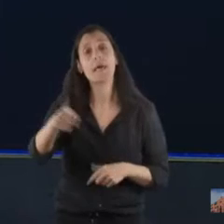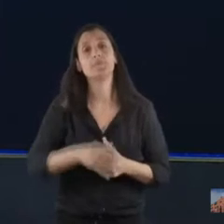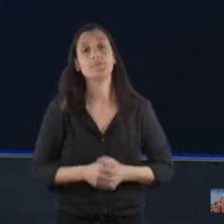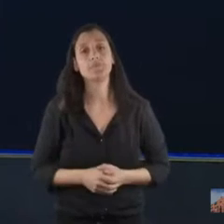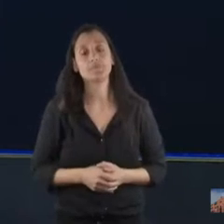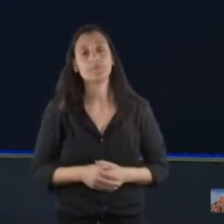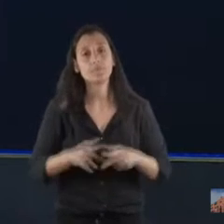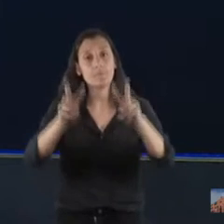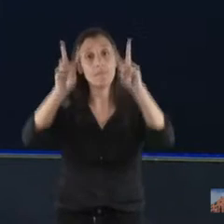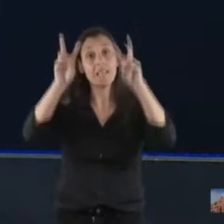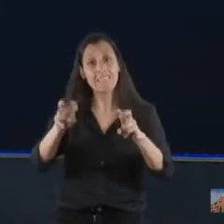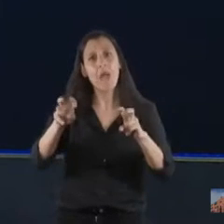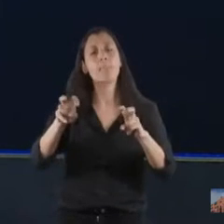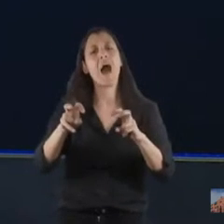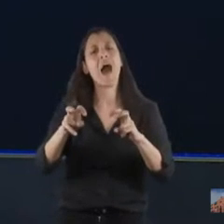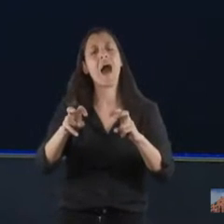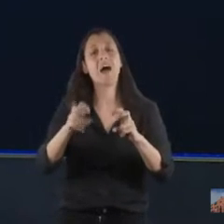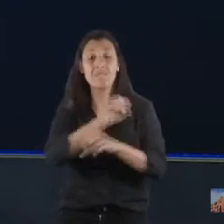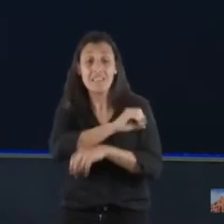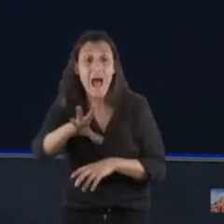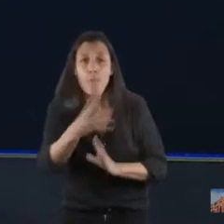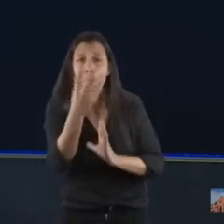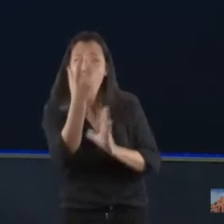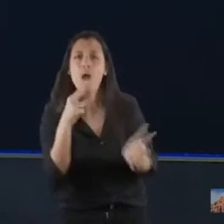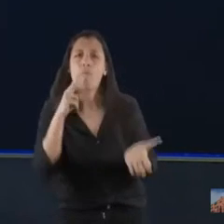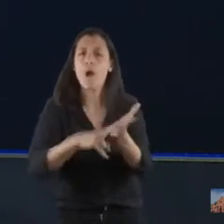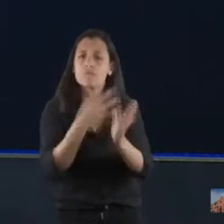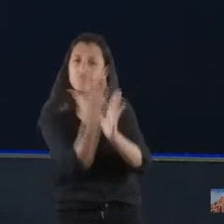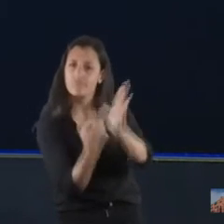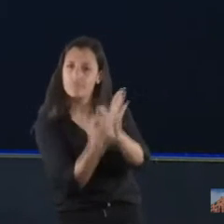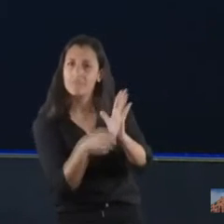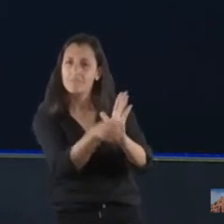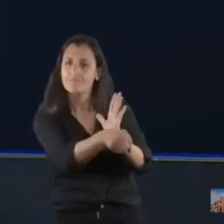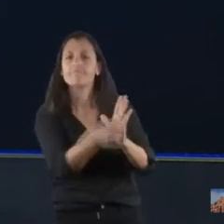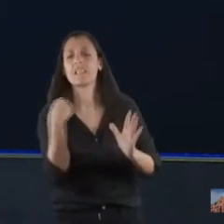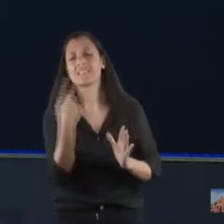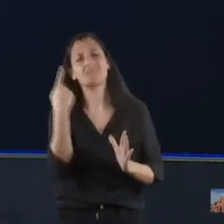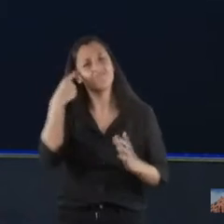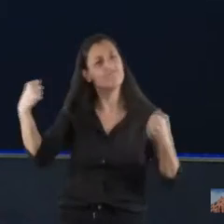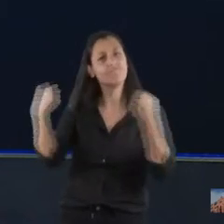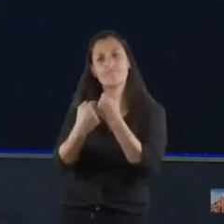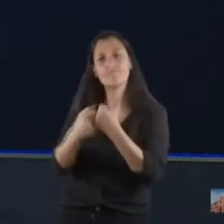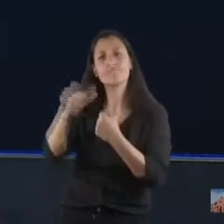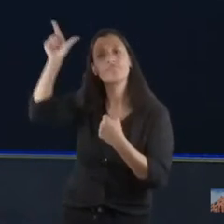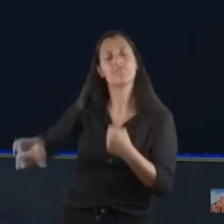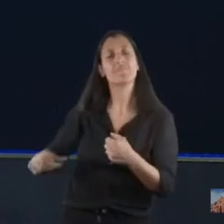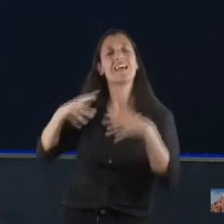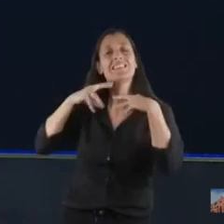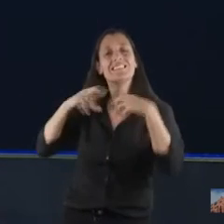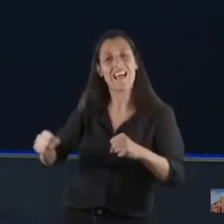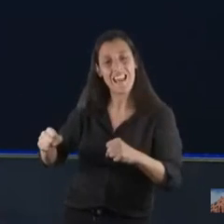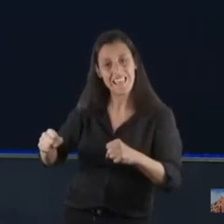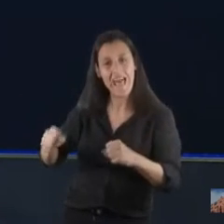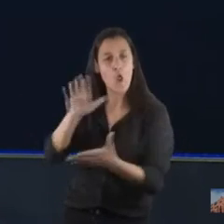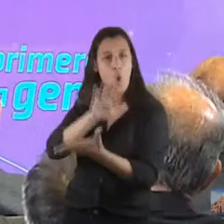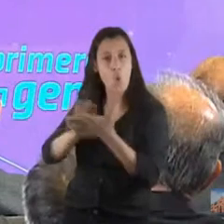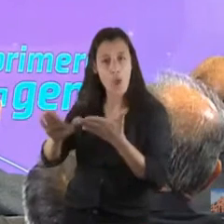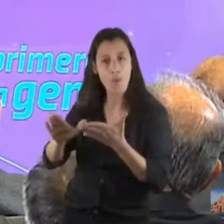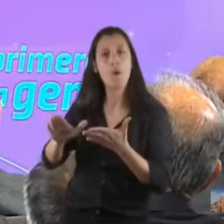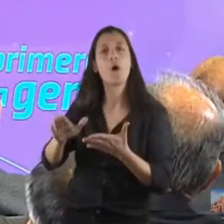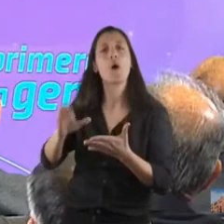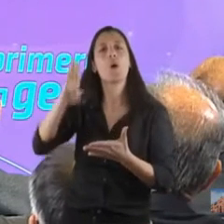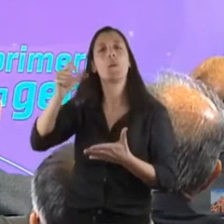el tema retenciones nosotros acordamos con el secretario va y lo que es el nuevo secretario de